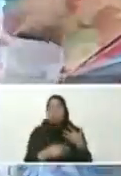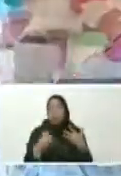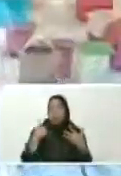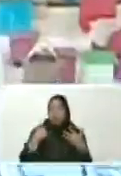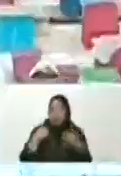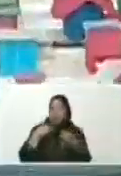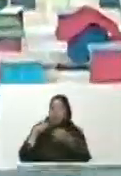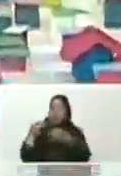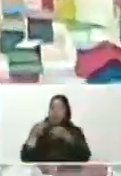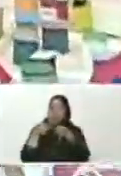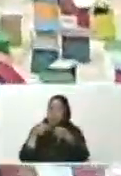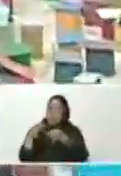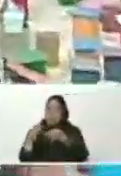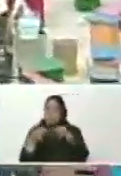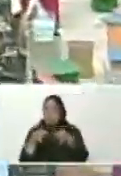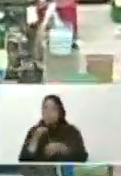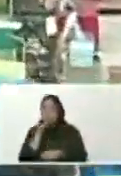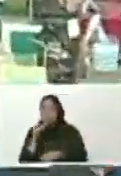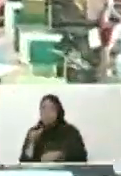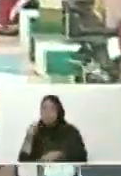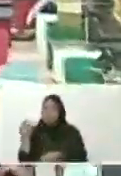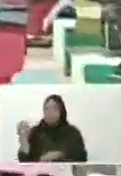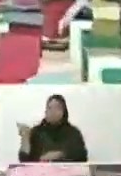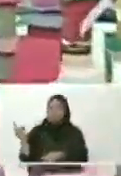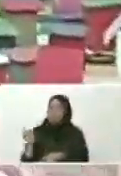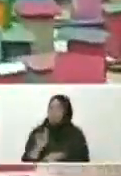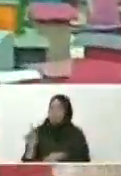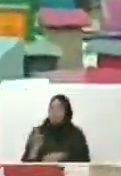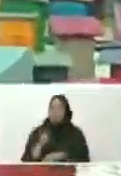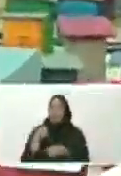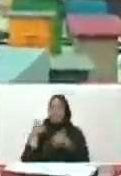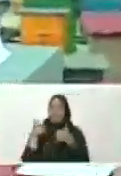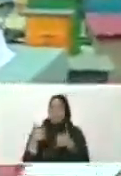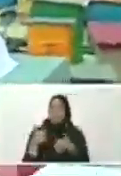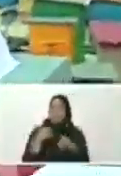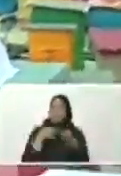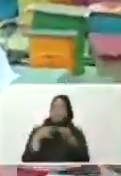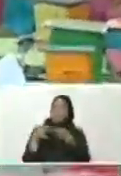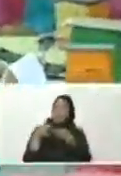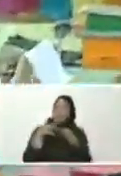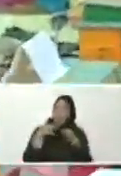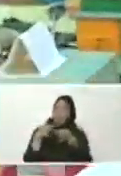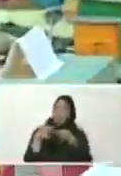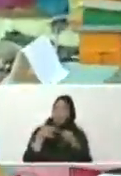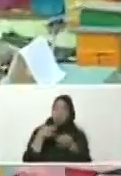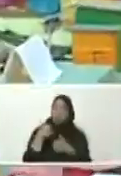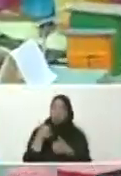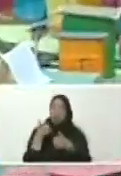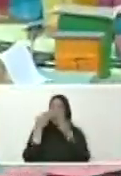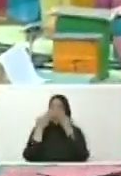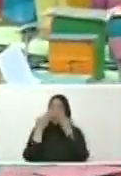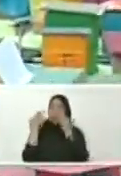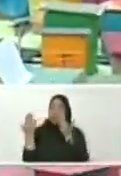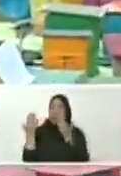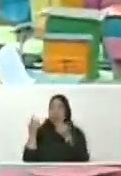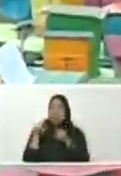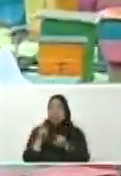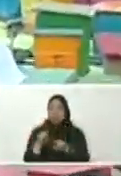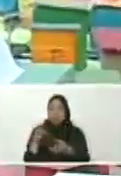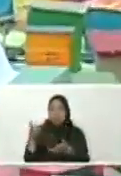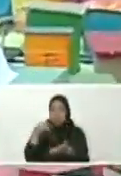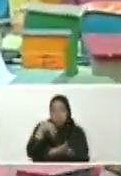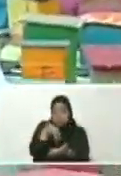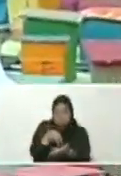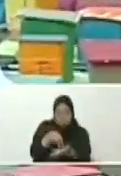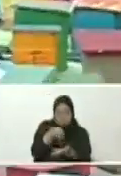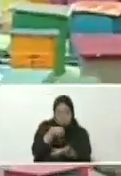Mire, ahorita nos encontramos... Usted está ahí parado aquí, encima de... parado aquí, encima de esta raya amarilla. Aquí mismito, señor presidente. Correcto. Esta es la